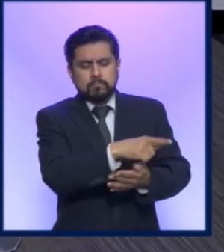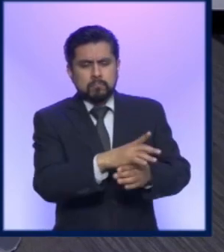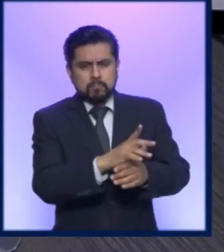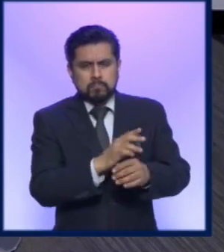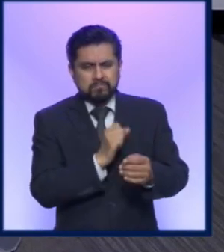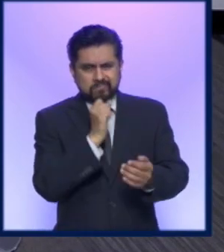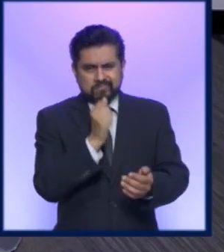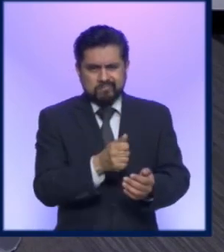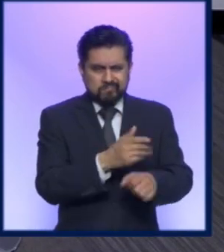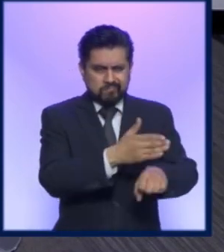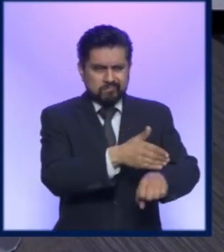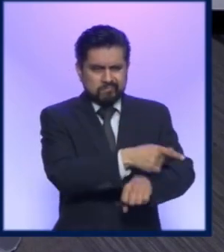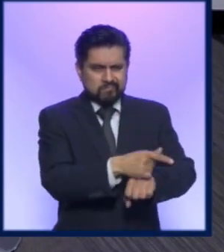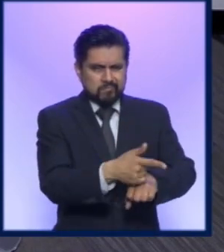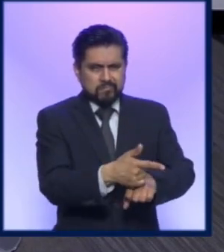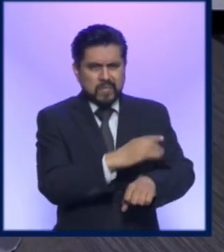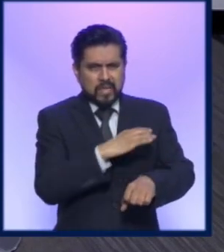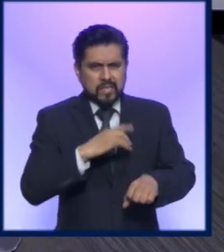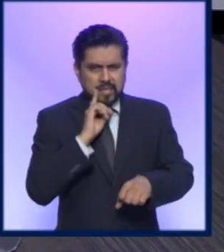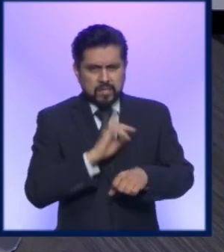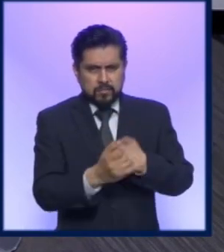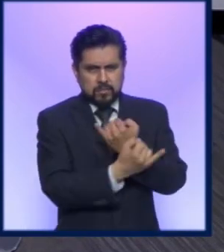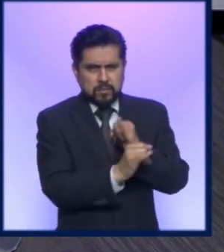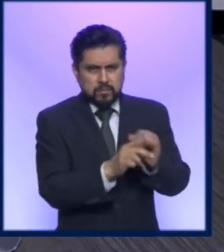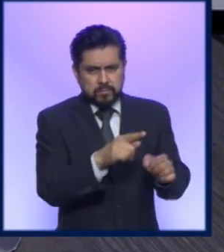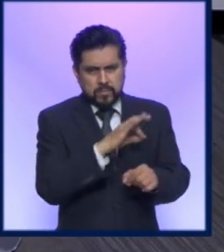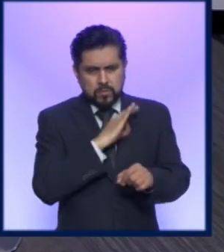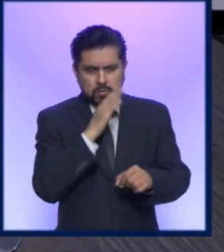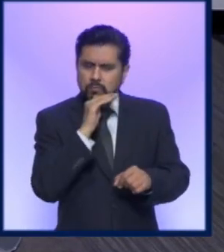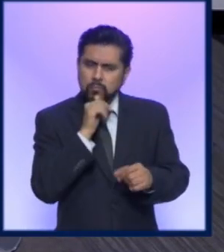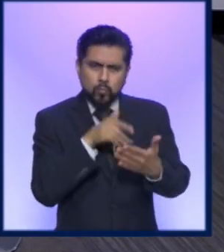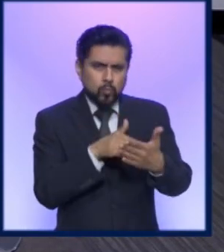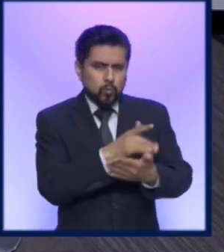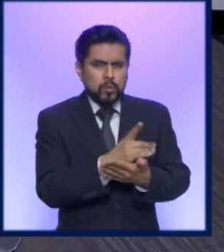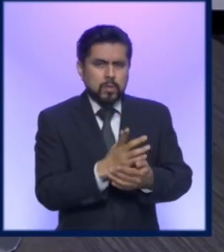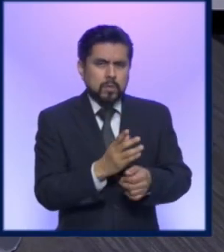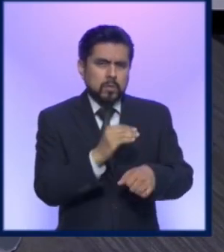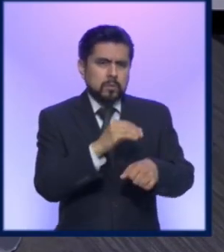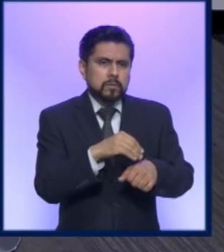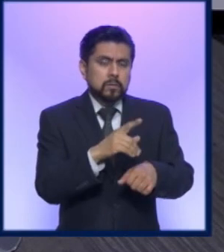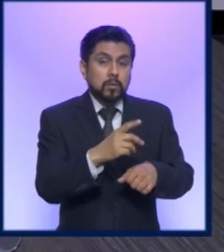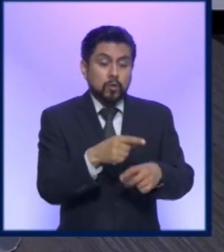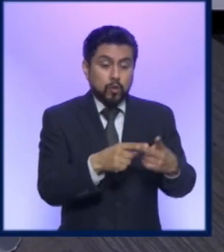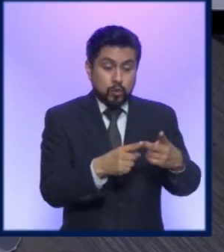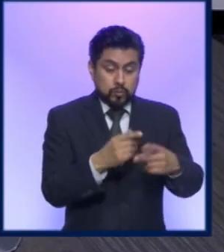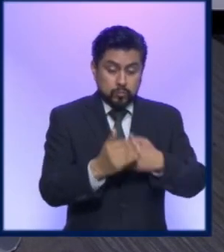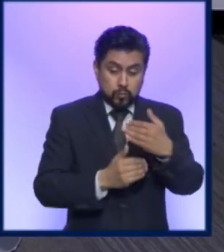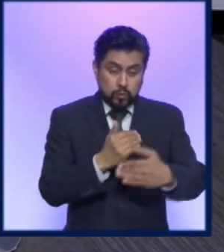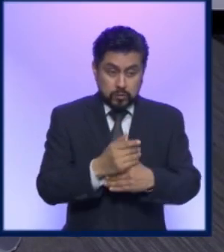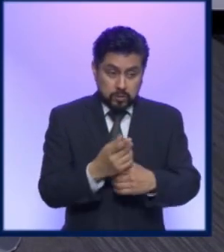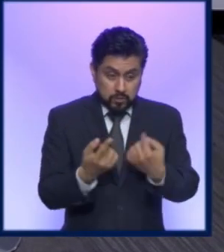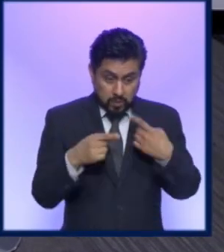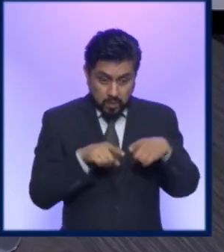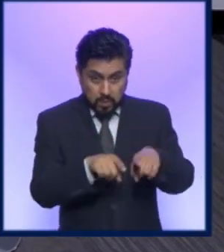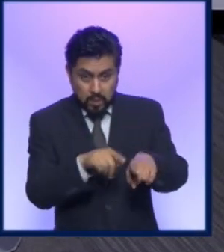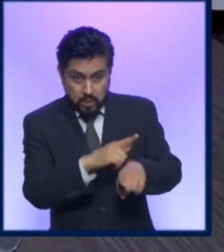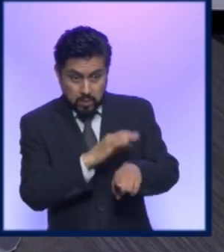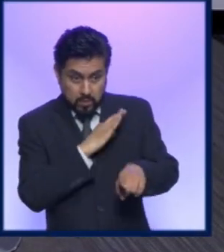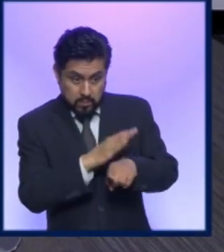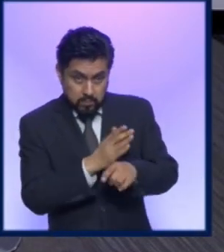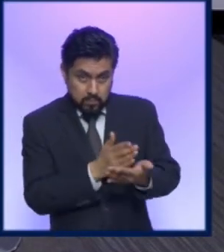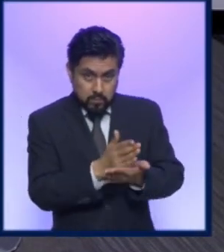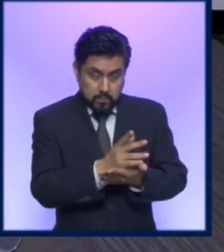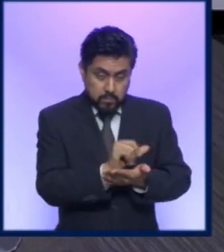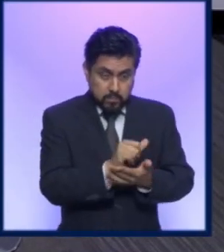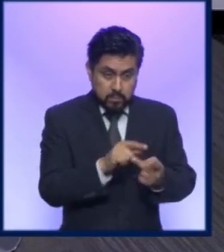para las candidaturas independientes en el sentido de que no pueden contender en dos procesos electorales subsecuentes aparte del proceso